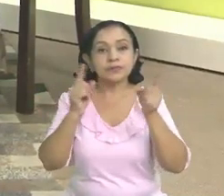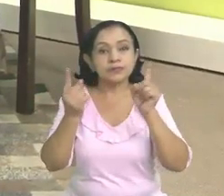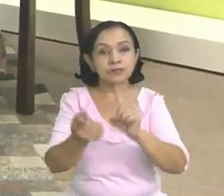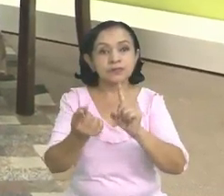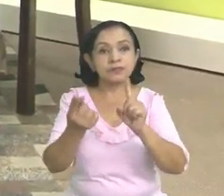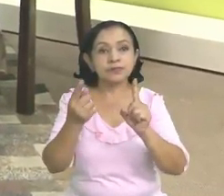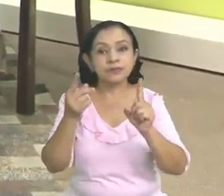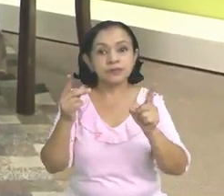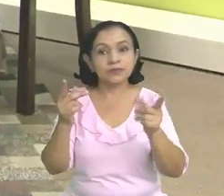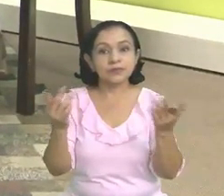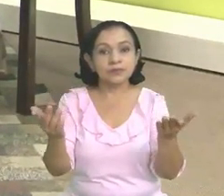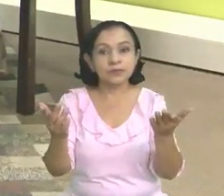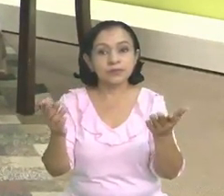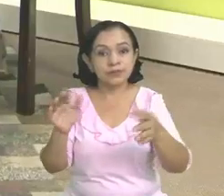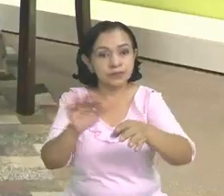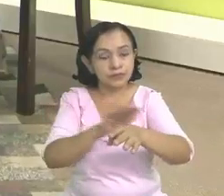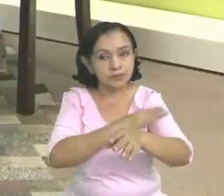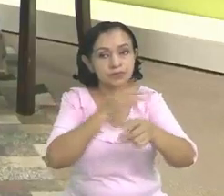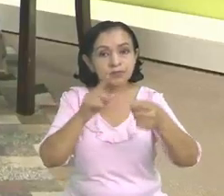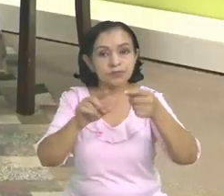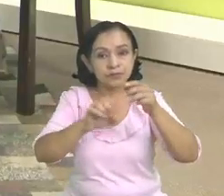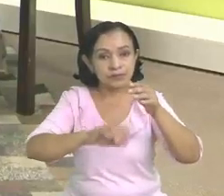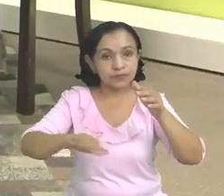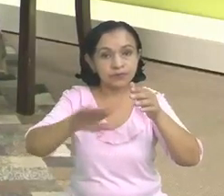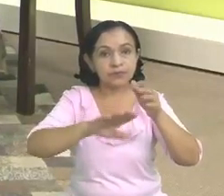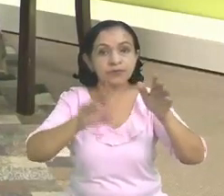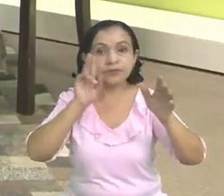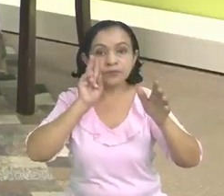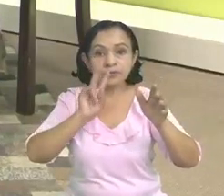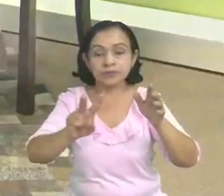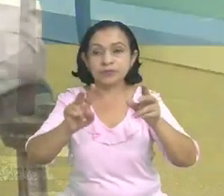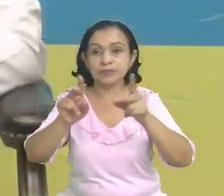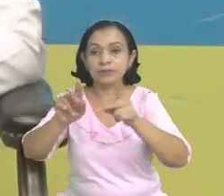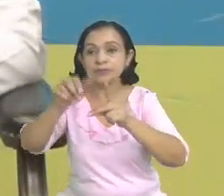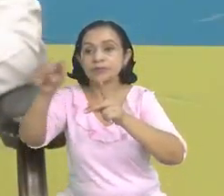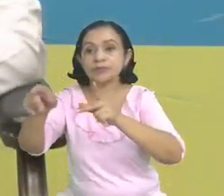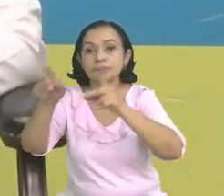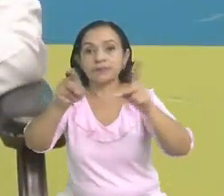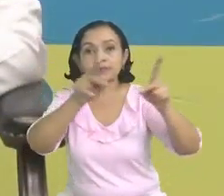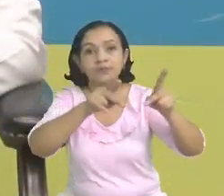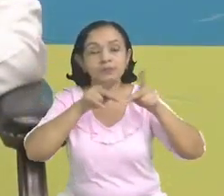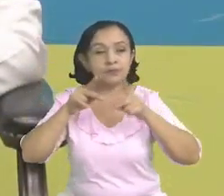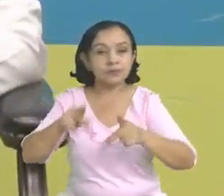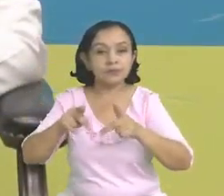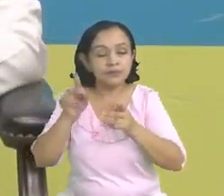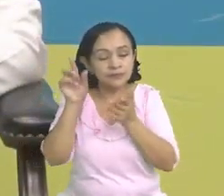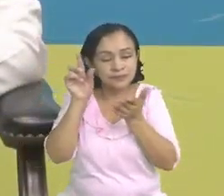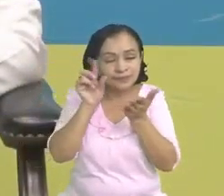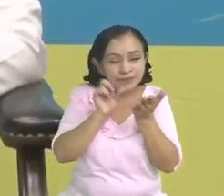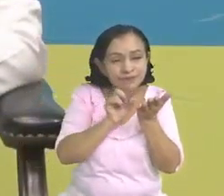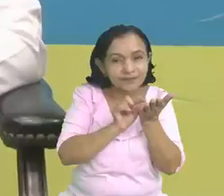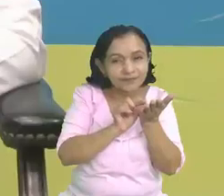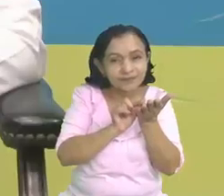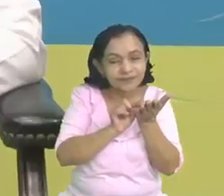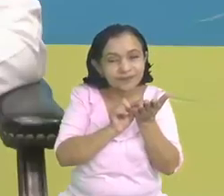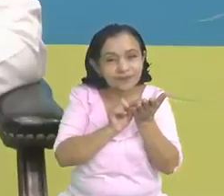problemas de ansiedad, problemas sociales, como poder relacionarse con las demás personas. La timidez, la